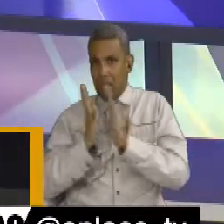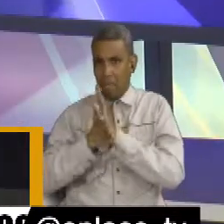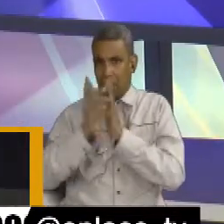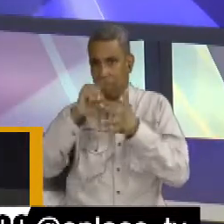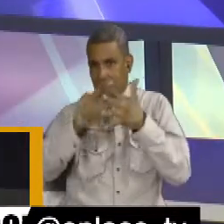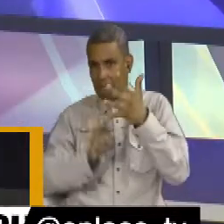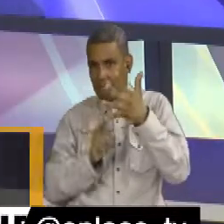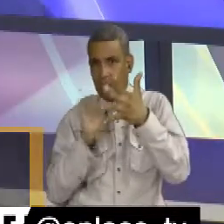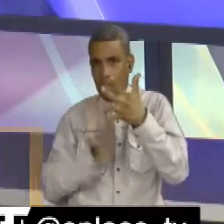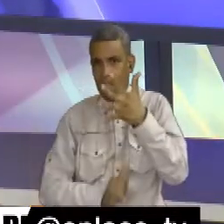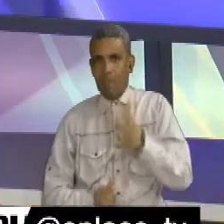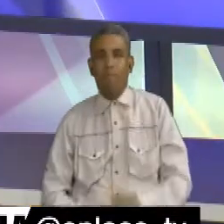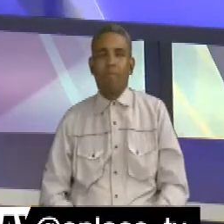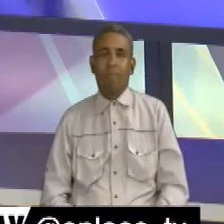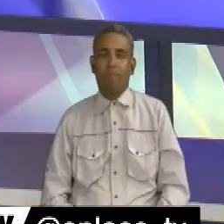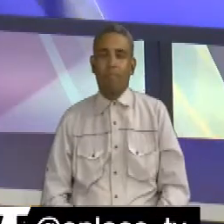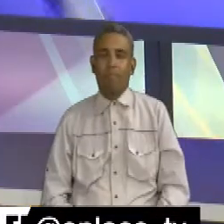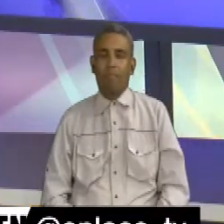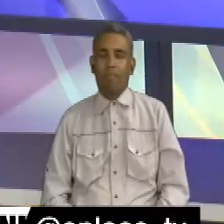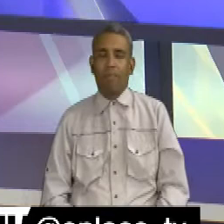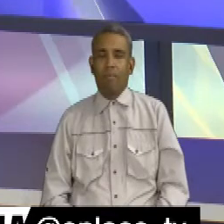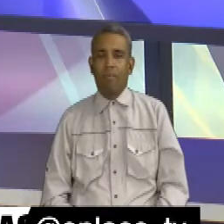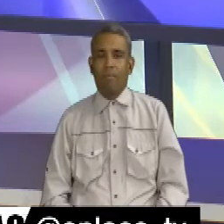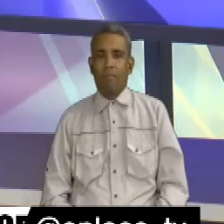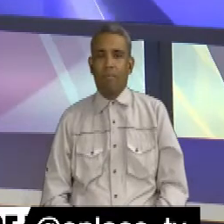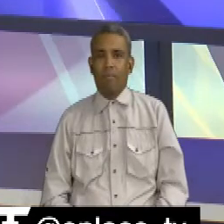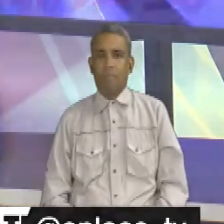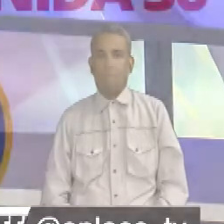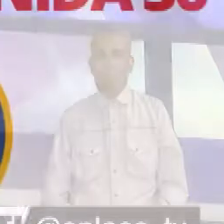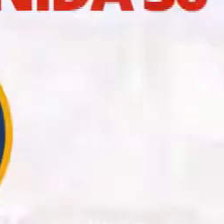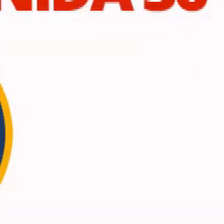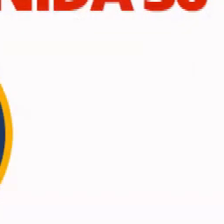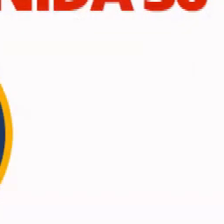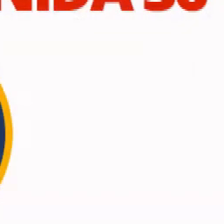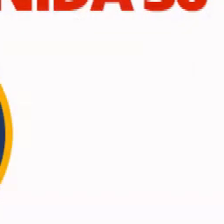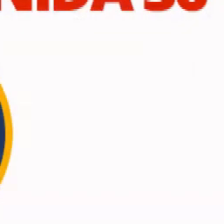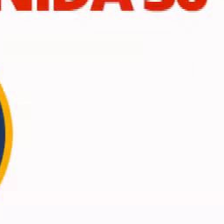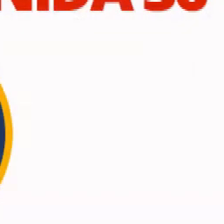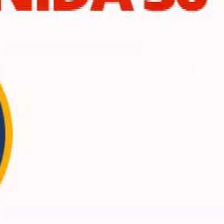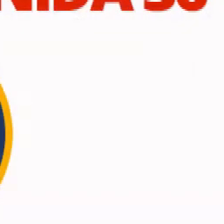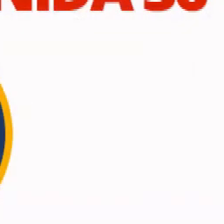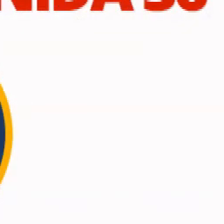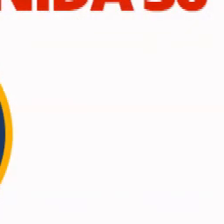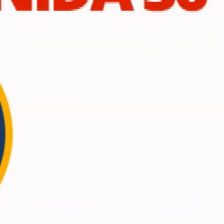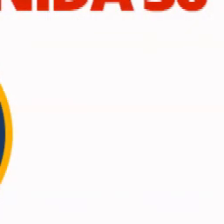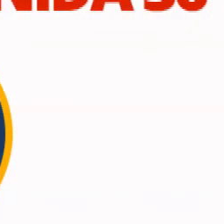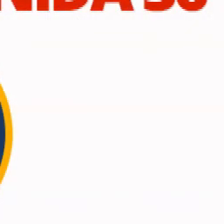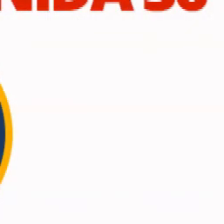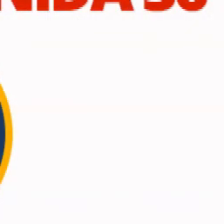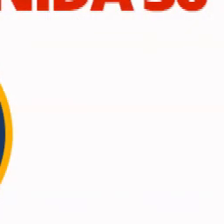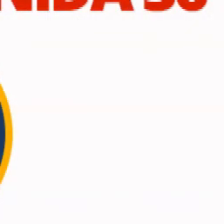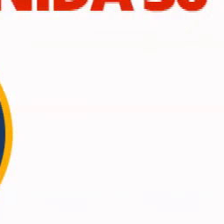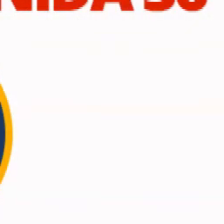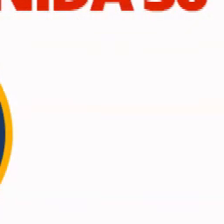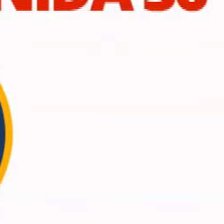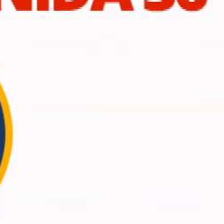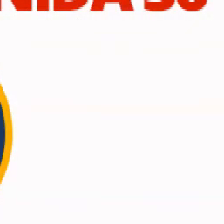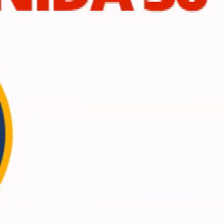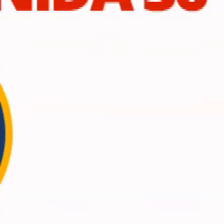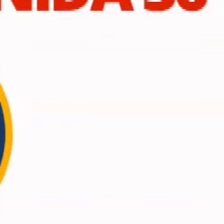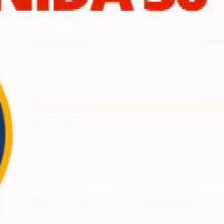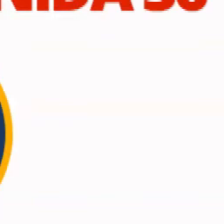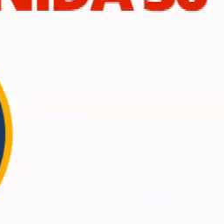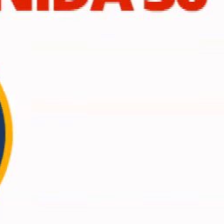Barranca Bermeja y la región. Antes de despedirnos, les recuerdo, materiales eléctricos, Electrofer ilumina tu vida, ahora también en su nueva sede en la